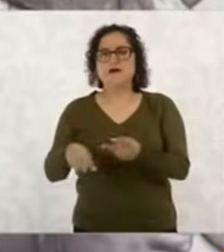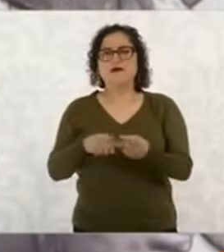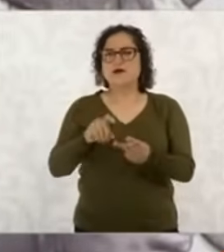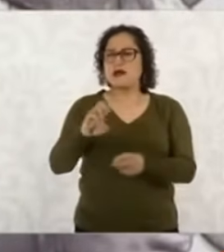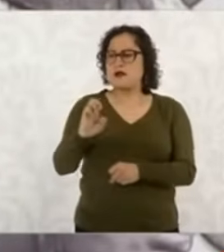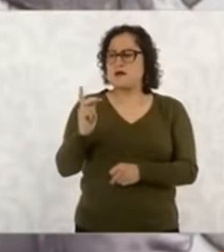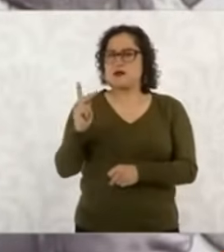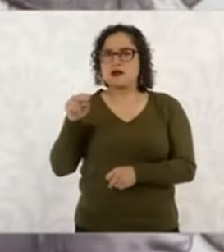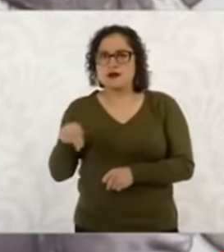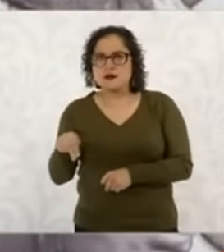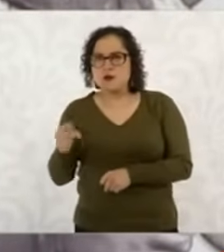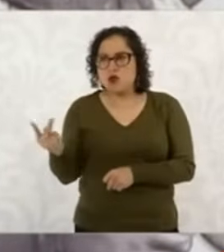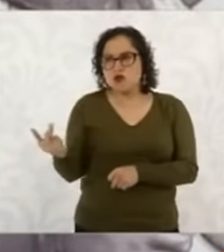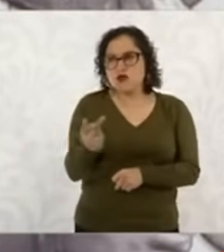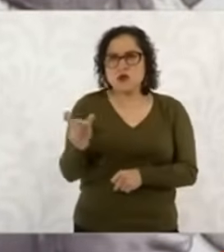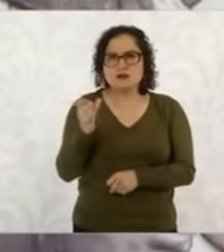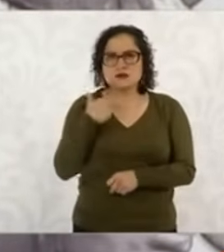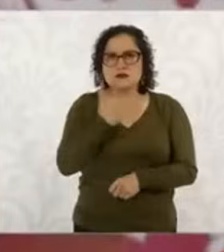Increíble.